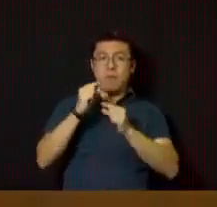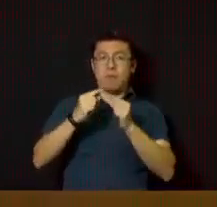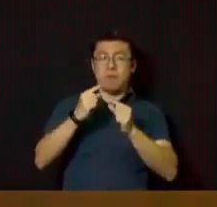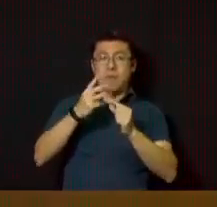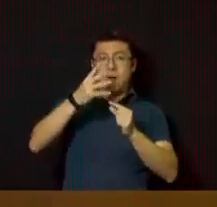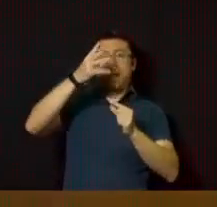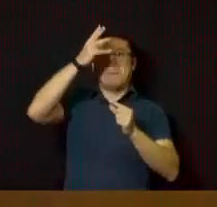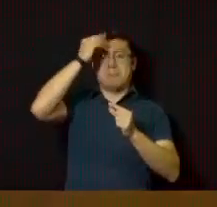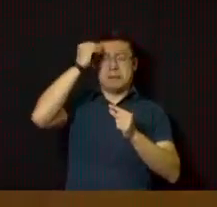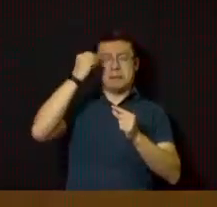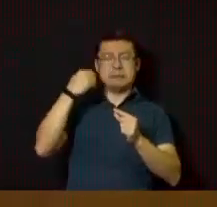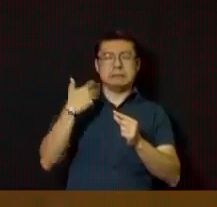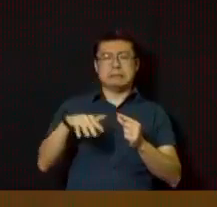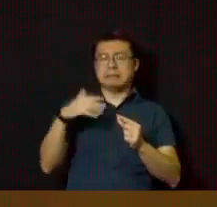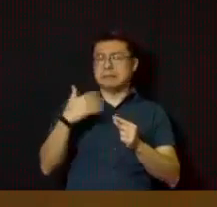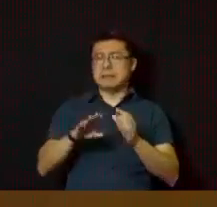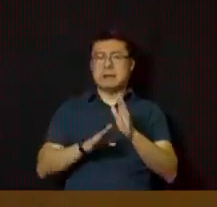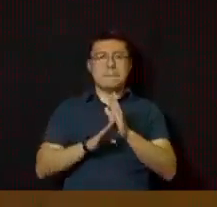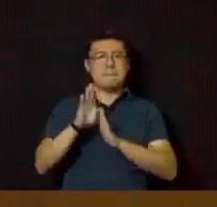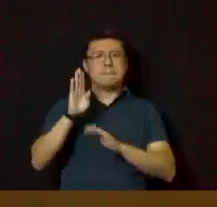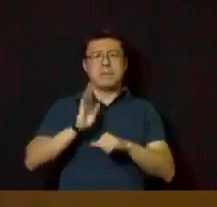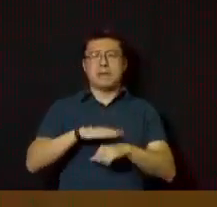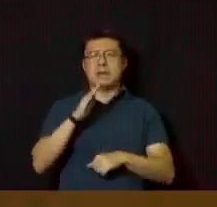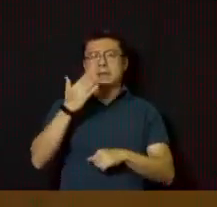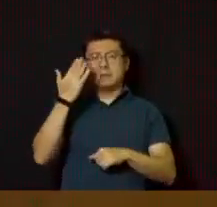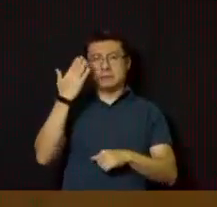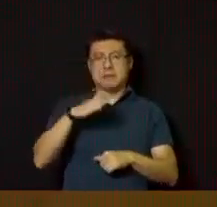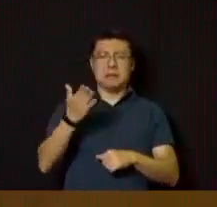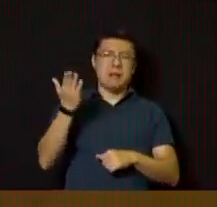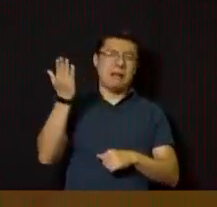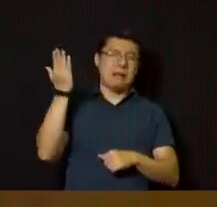en ese tiempo $10 era pues ganarse